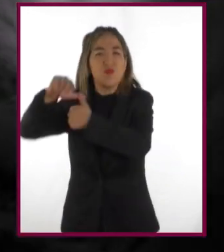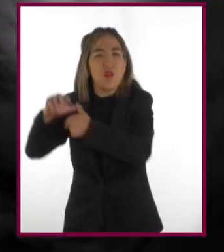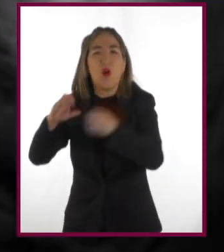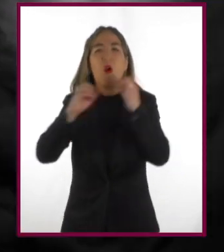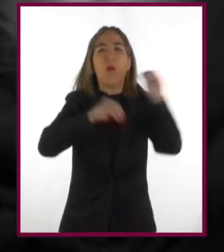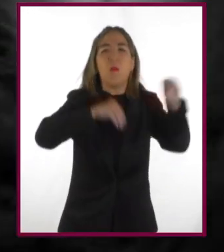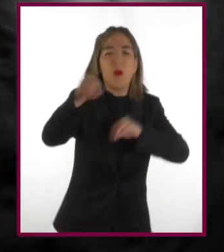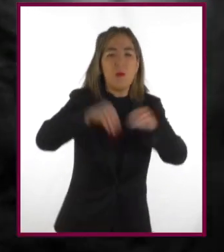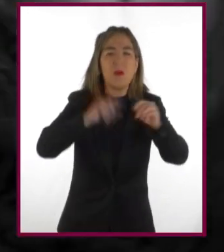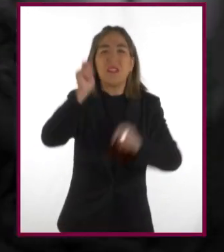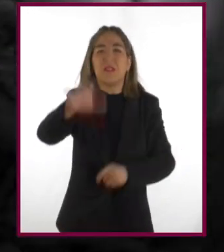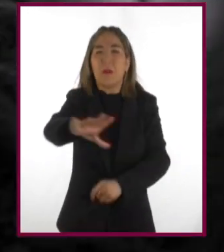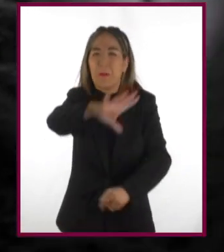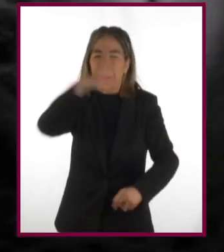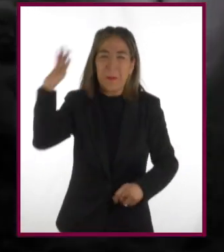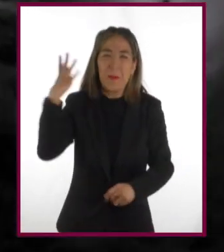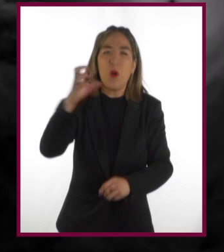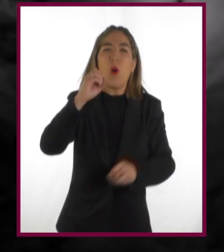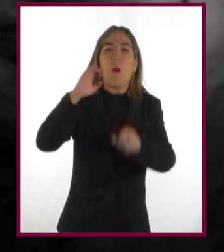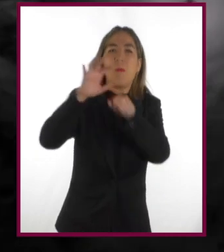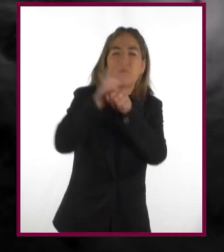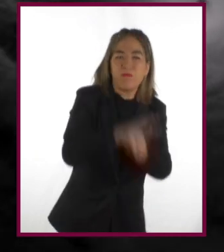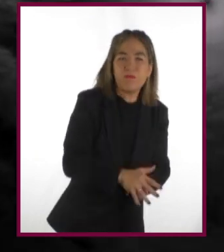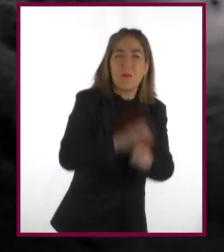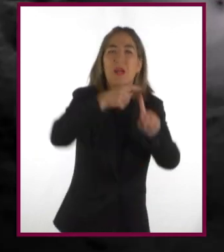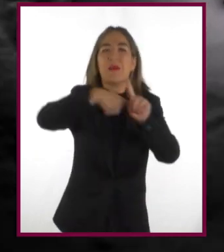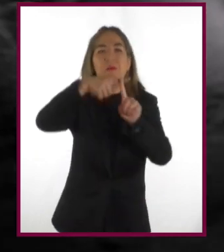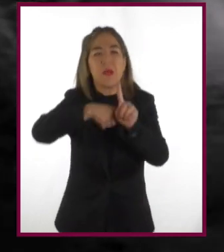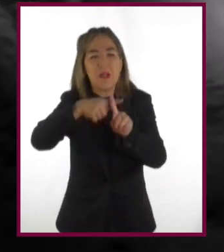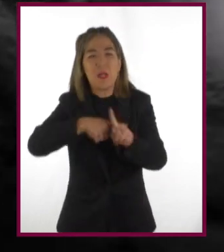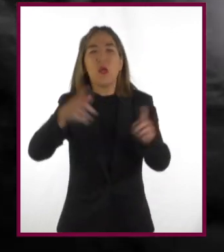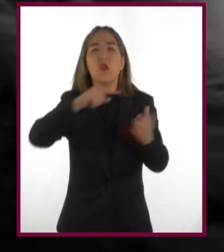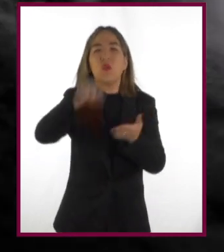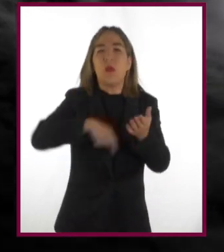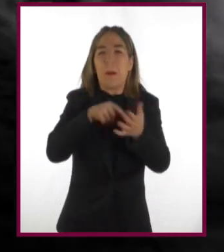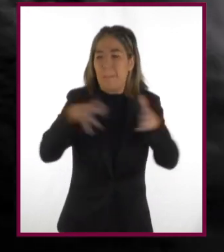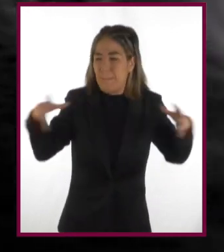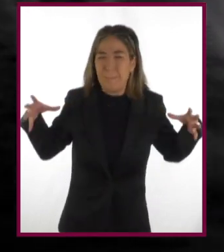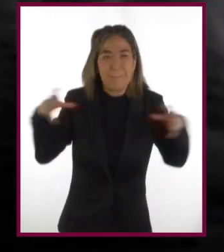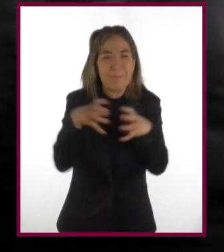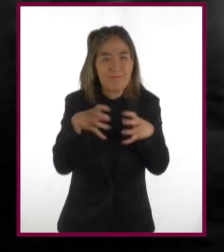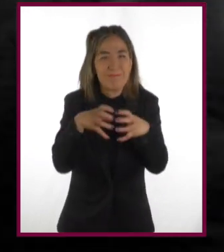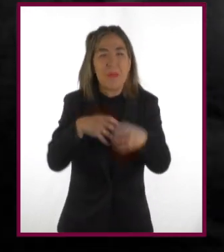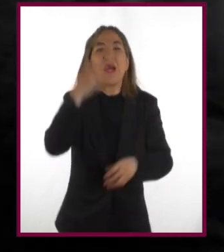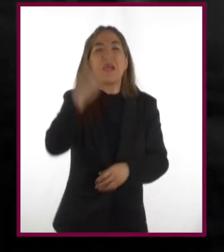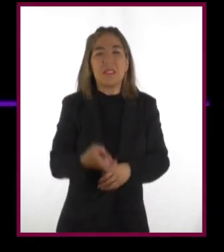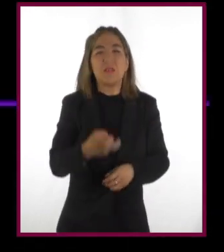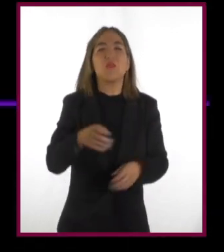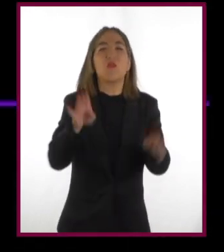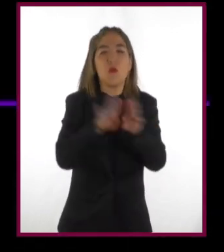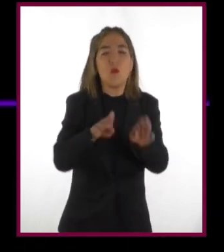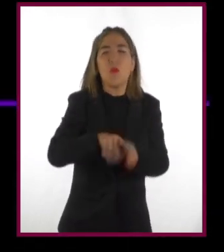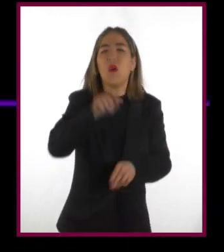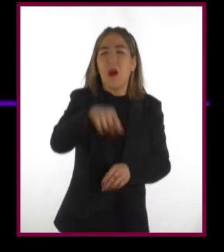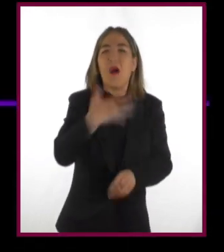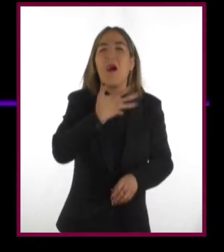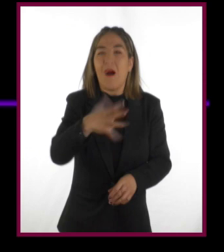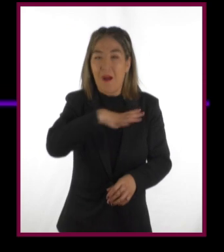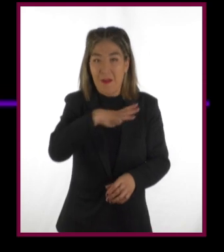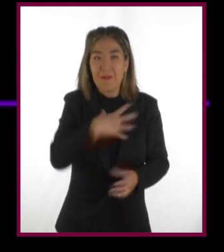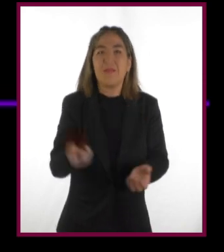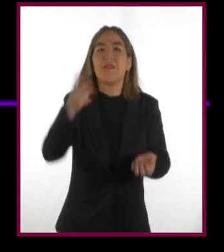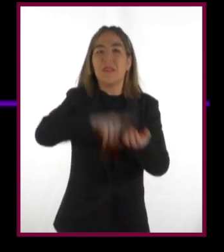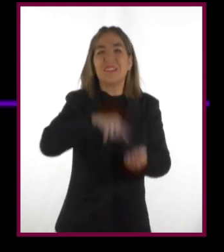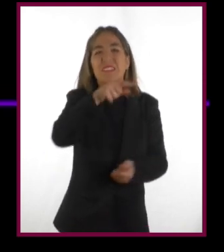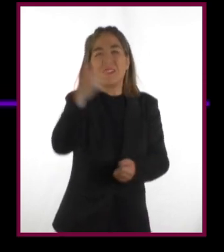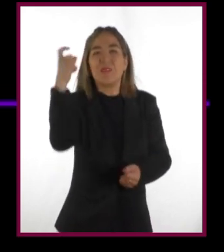variables fluidodinámicas, como por ejemplo la velocidad, la presión, la temperatura, la concentración. Entonces, en esto está